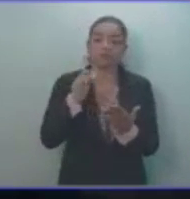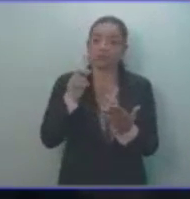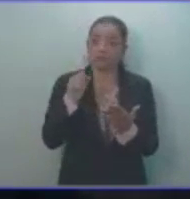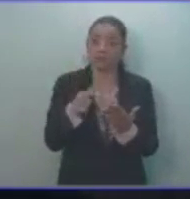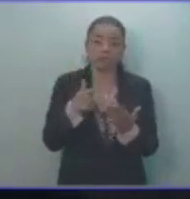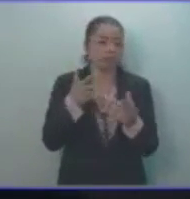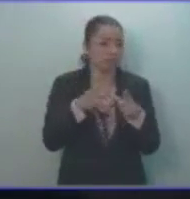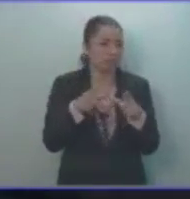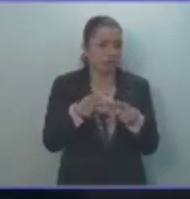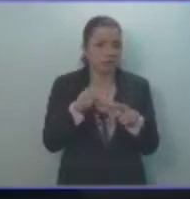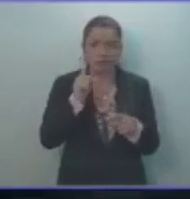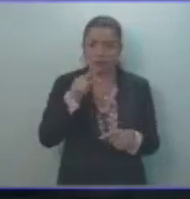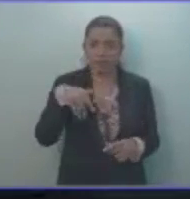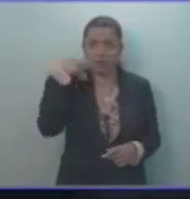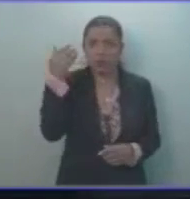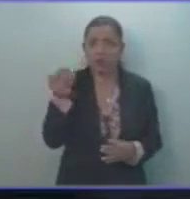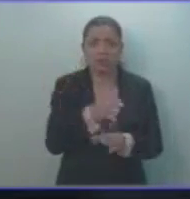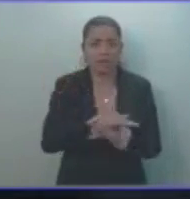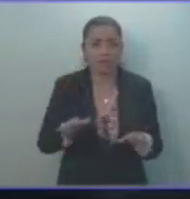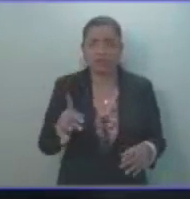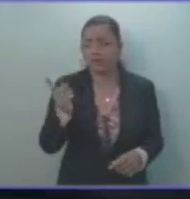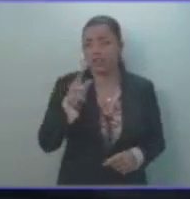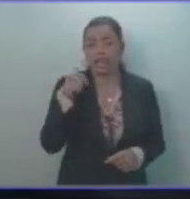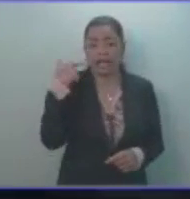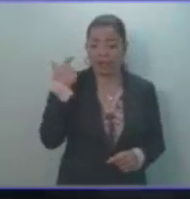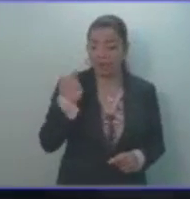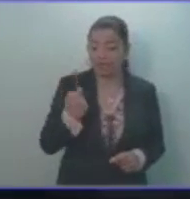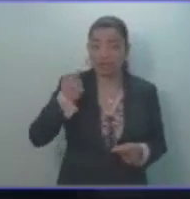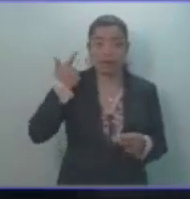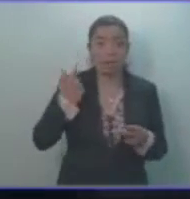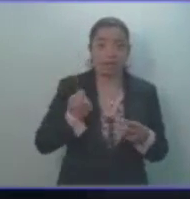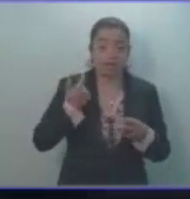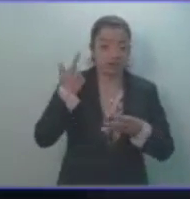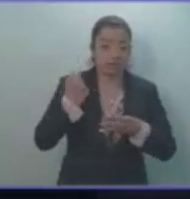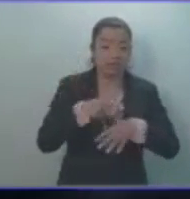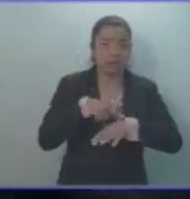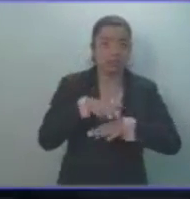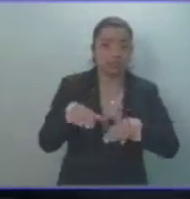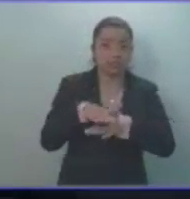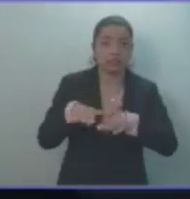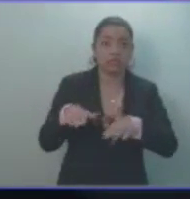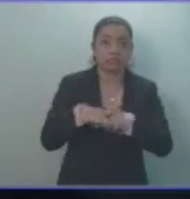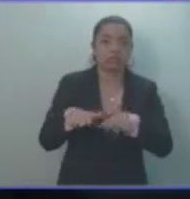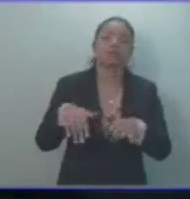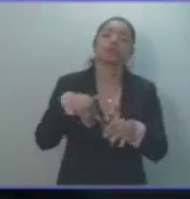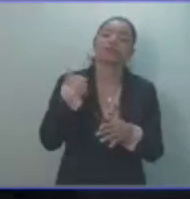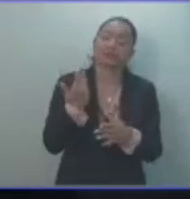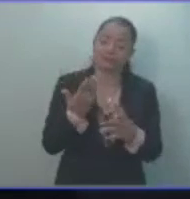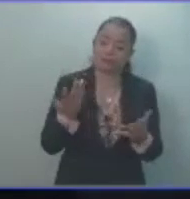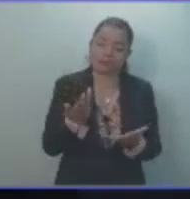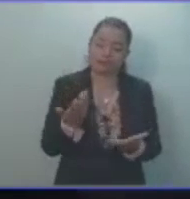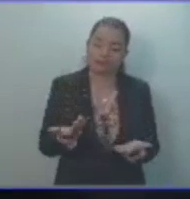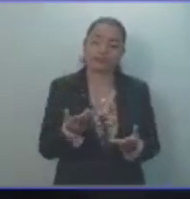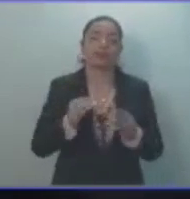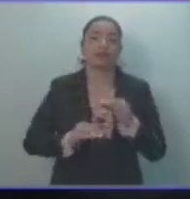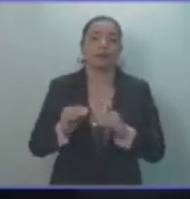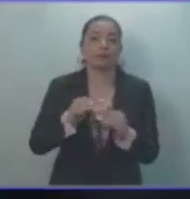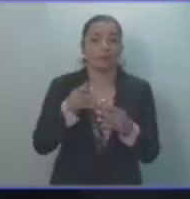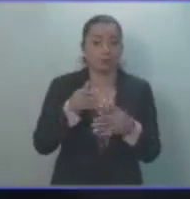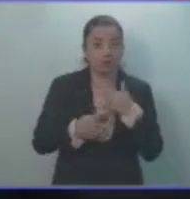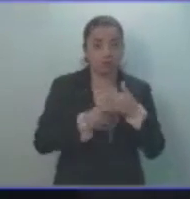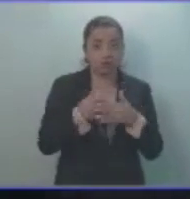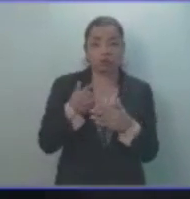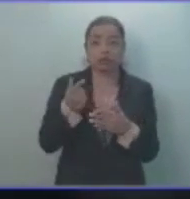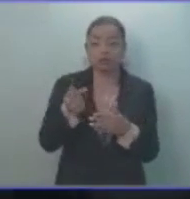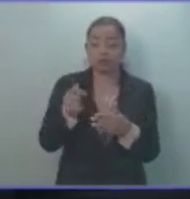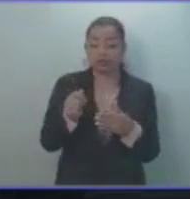letes no se vencen el otro año, las letes se vencen cada mes. Entonces, lo que estamos haciendo es tener un mecanismo de